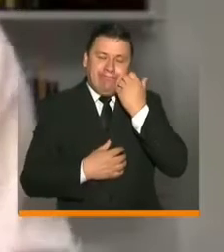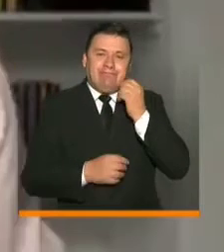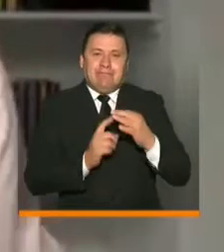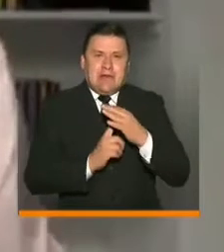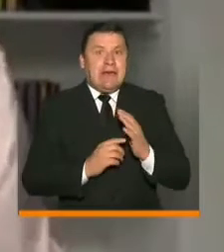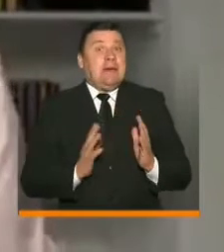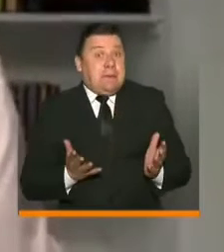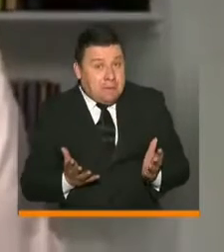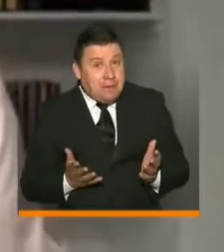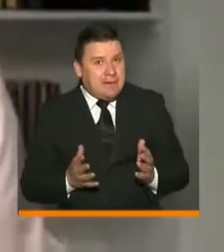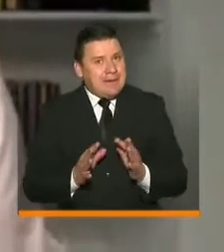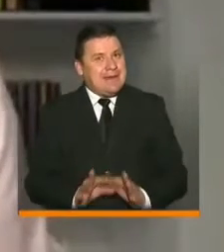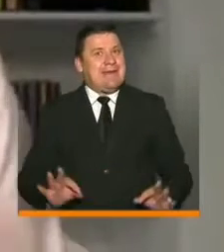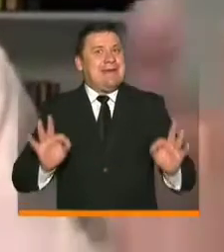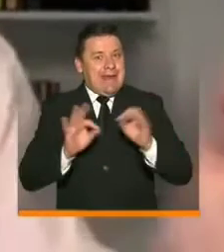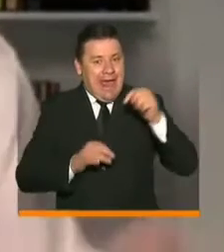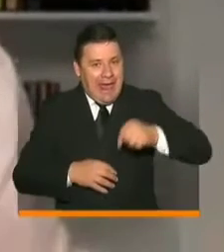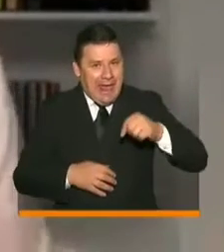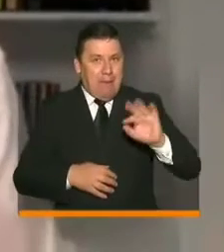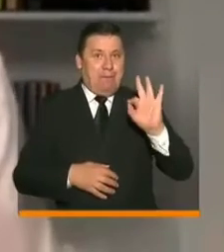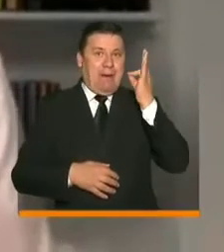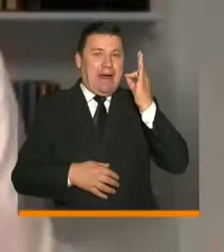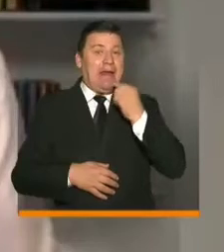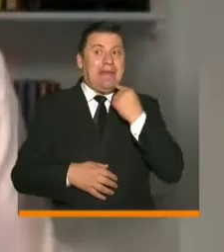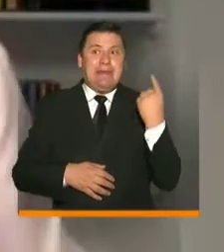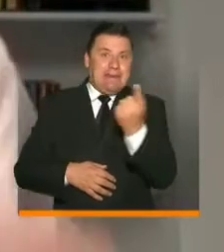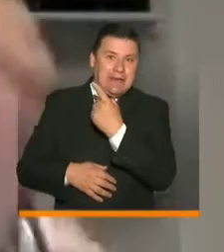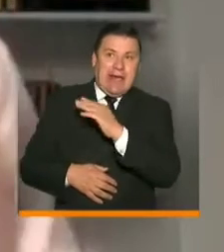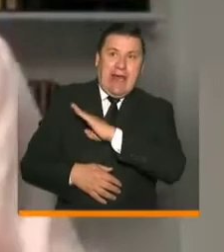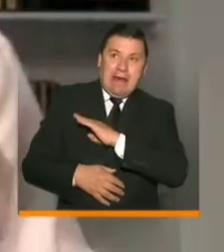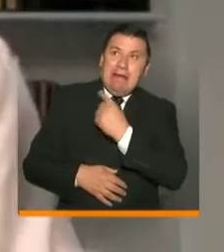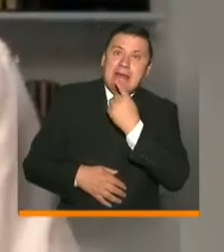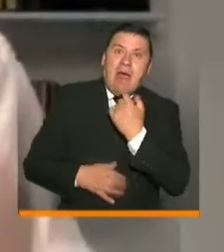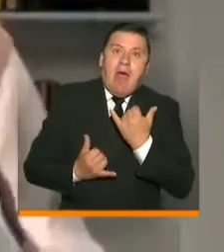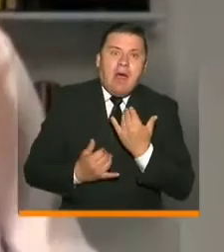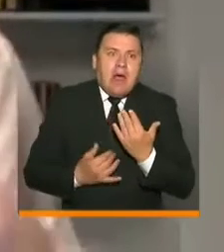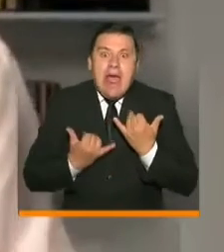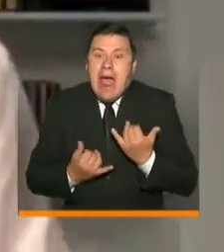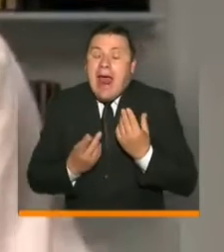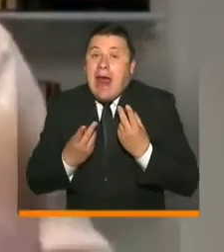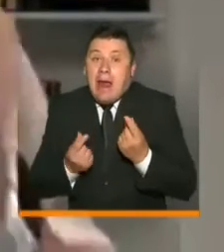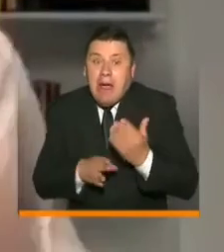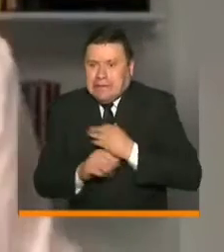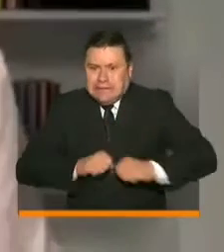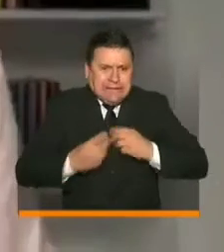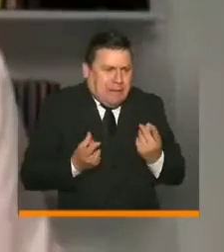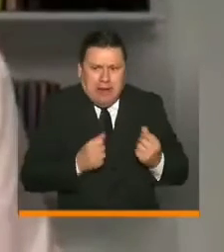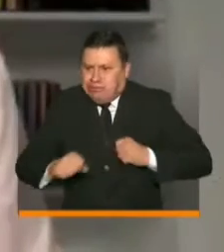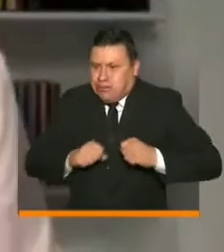Entonces yo considero que aquí hay de resaltar, como lo han dicho mis compañeros también alcaldes, es que actuar rápido como lo hemos hecho